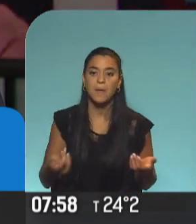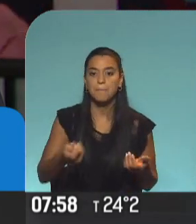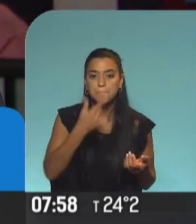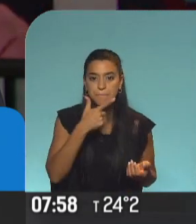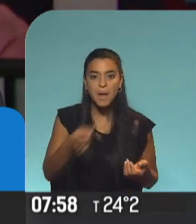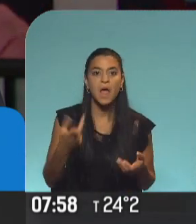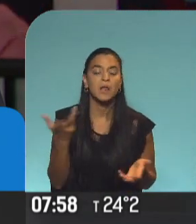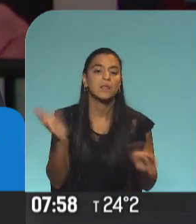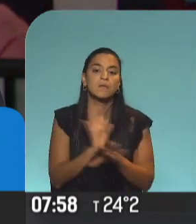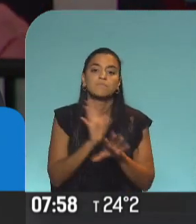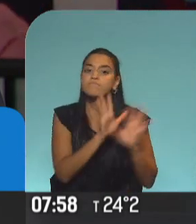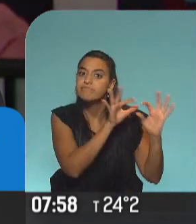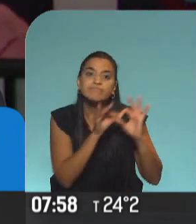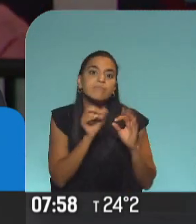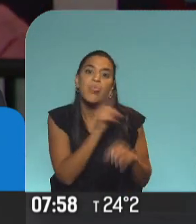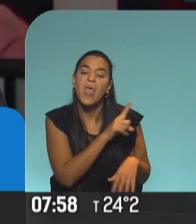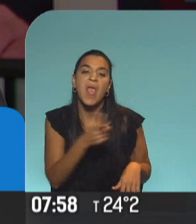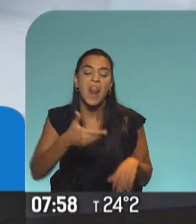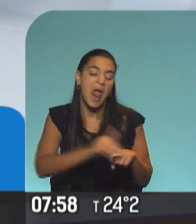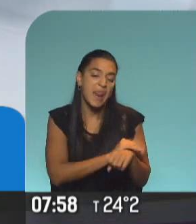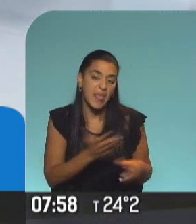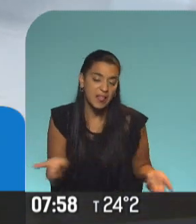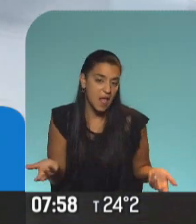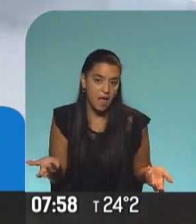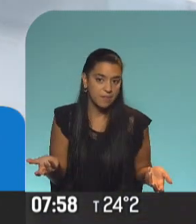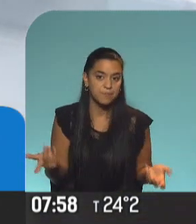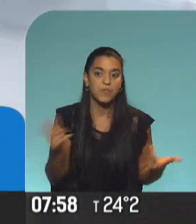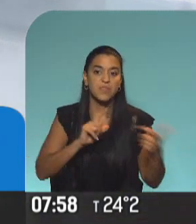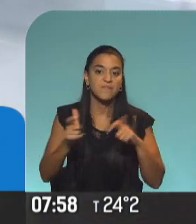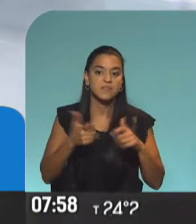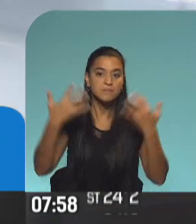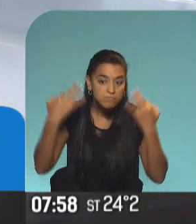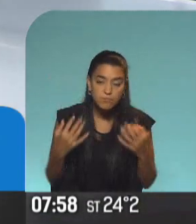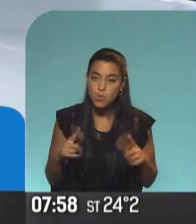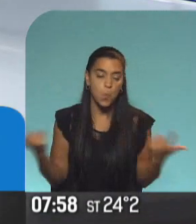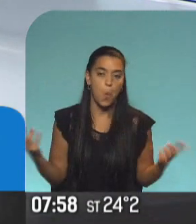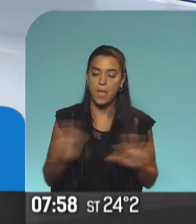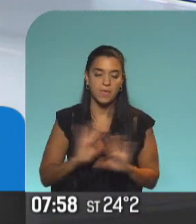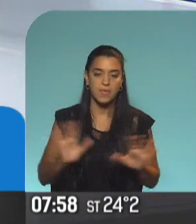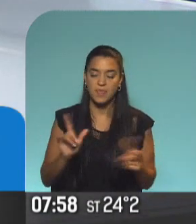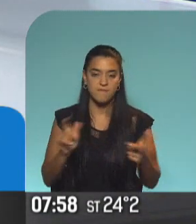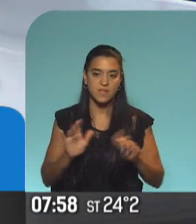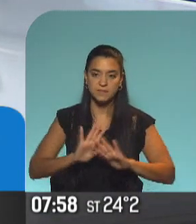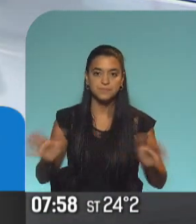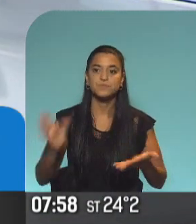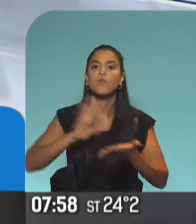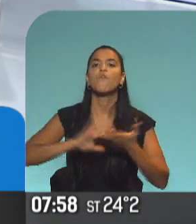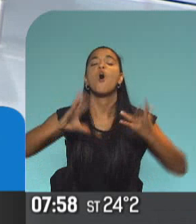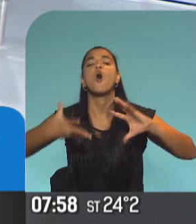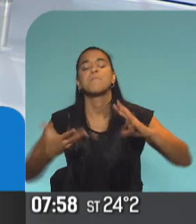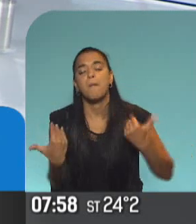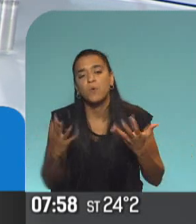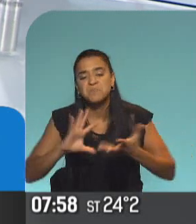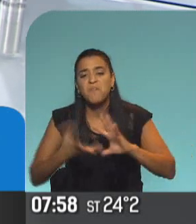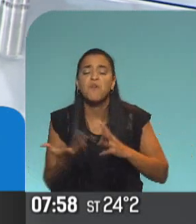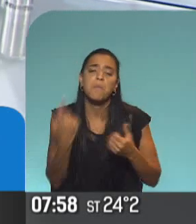gran demiurgo de Larreta. Pero Y no en hubo- eso no hay ninguna diferencia sustancial ni programática en cuanto al estilo, pero el estilo es una cosa